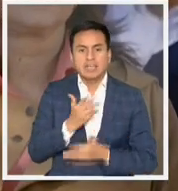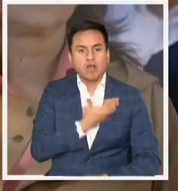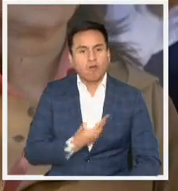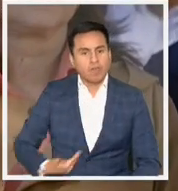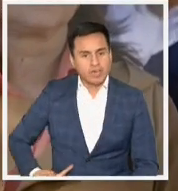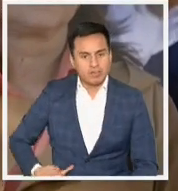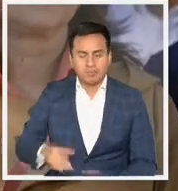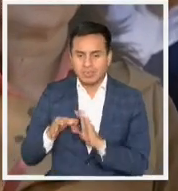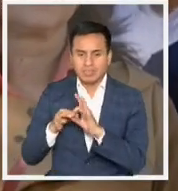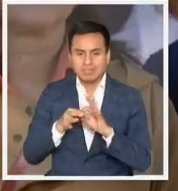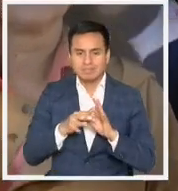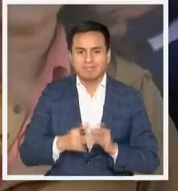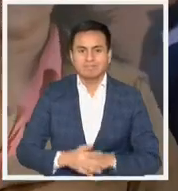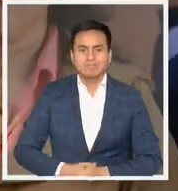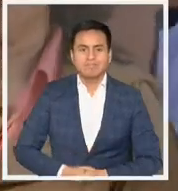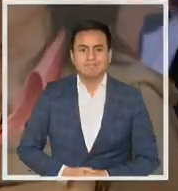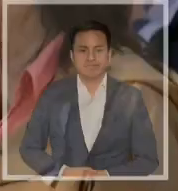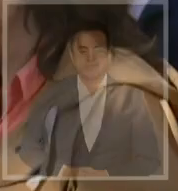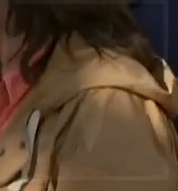gobierno. Muchas gracias.